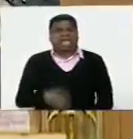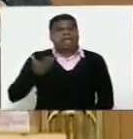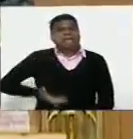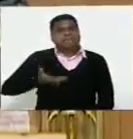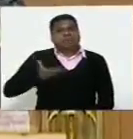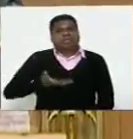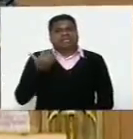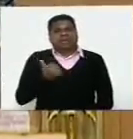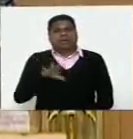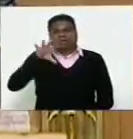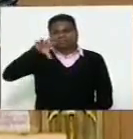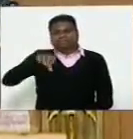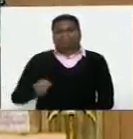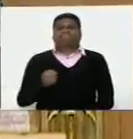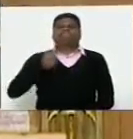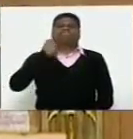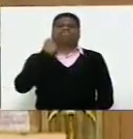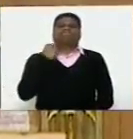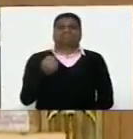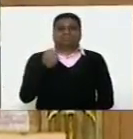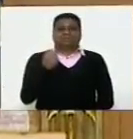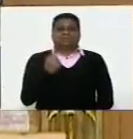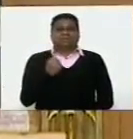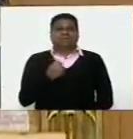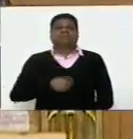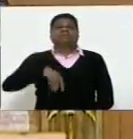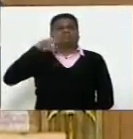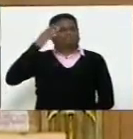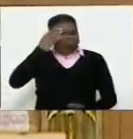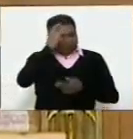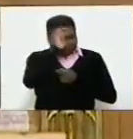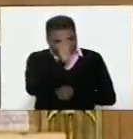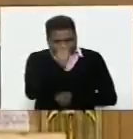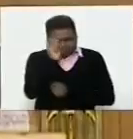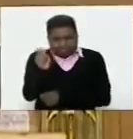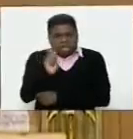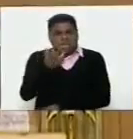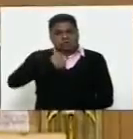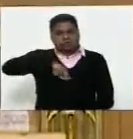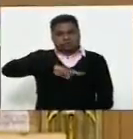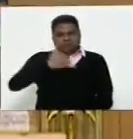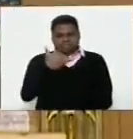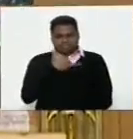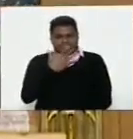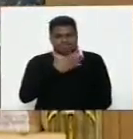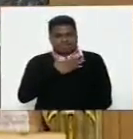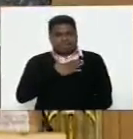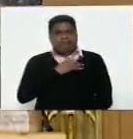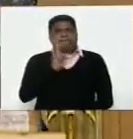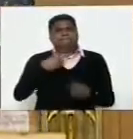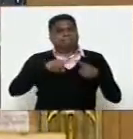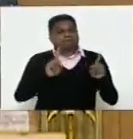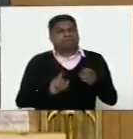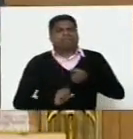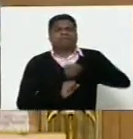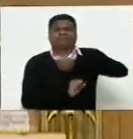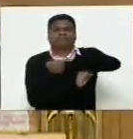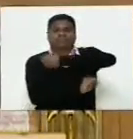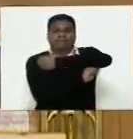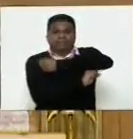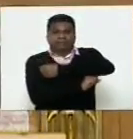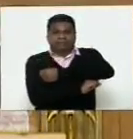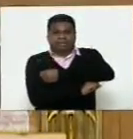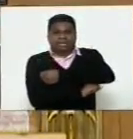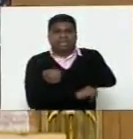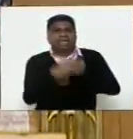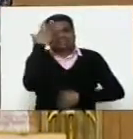importante asumir el reconocimiento de nosotras, pero es fundamental entender